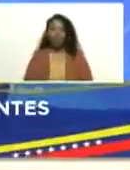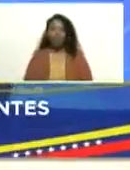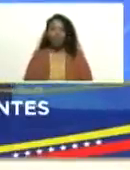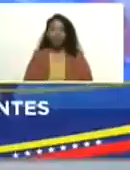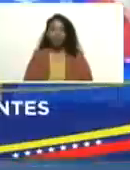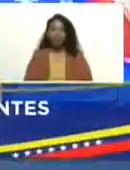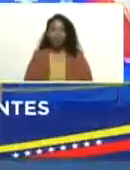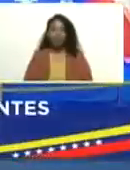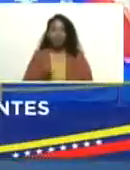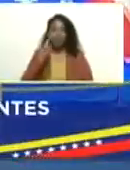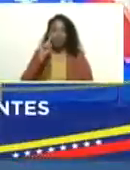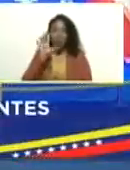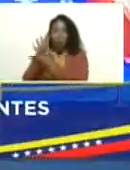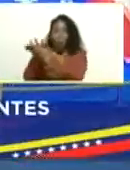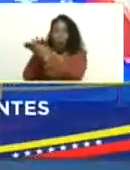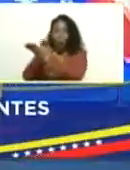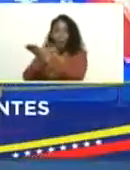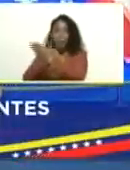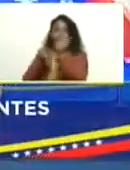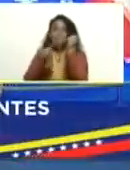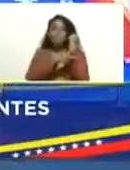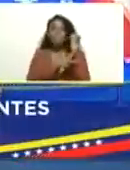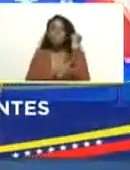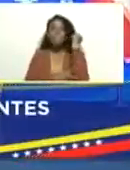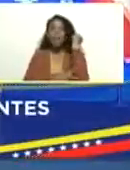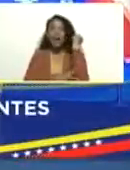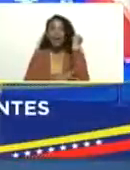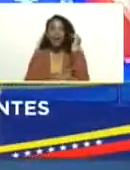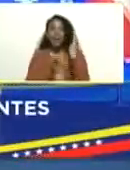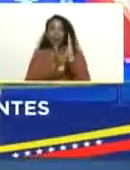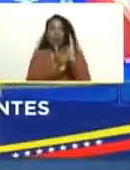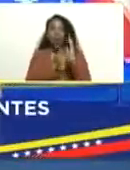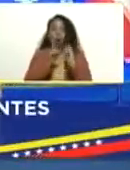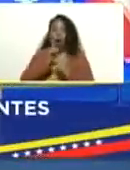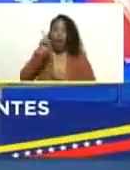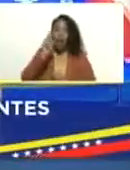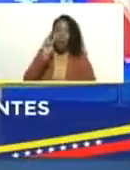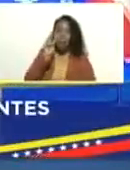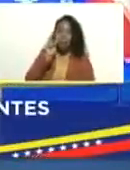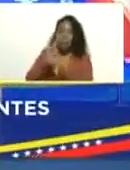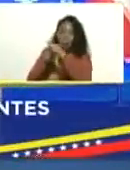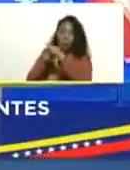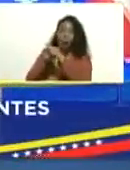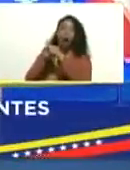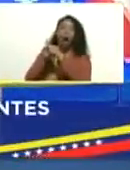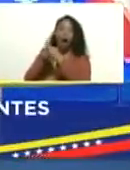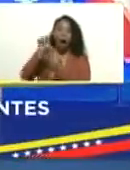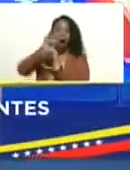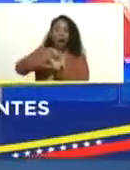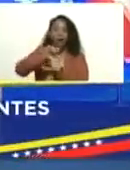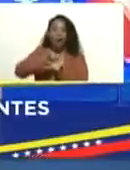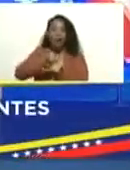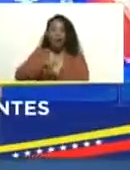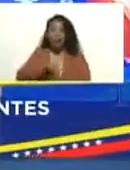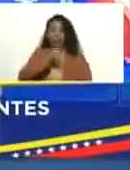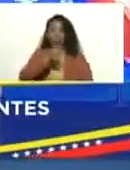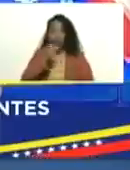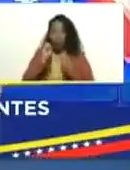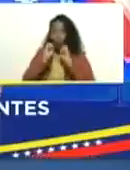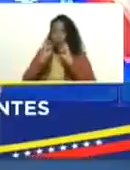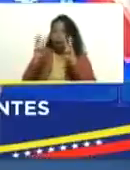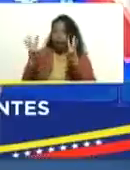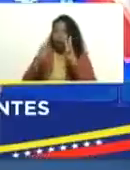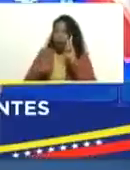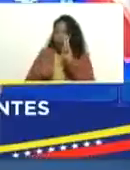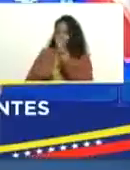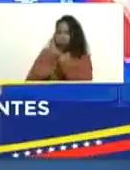tomando como referencia el parque científico tecnológico que vimos allá en Teherán, aquella tarde maravillosa en que